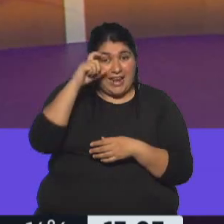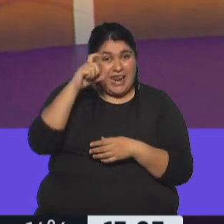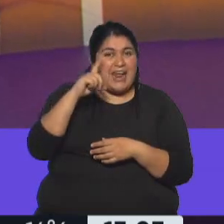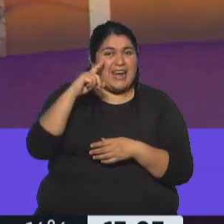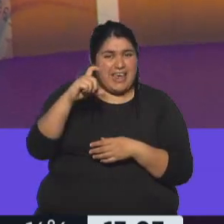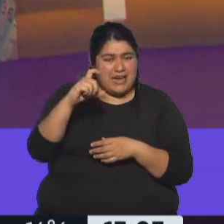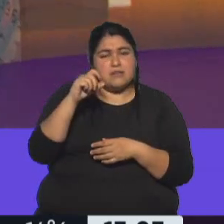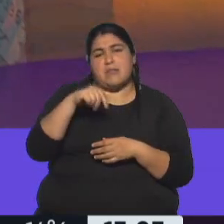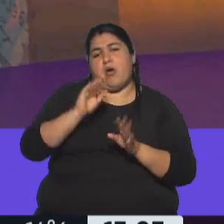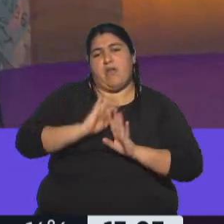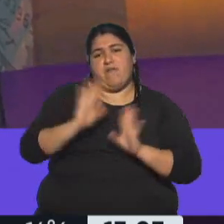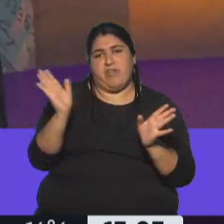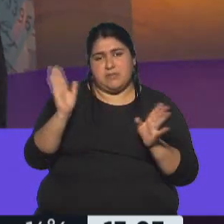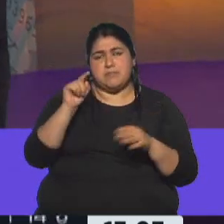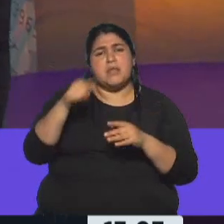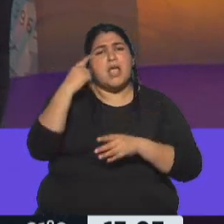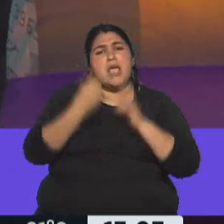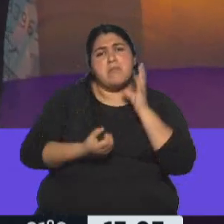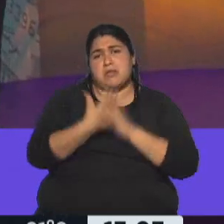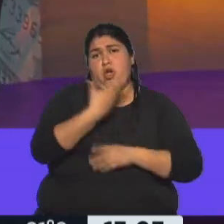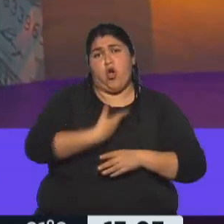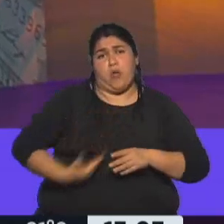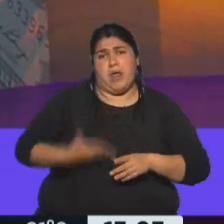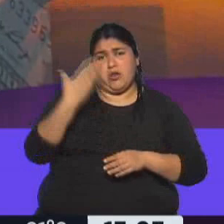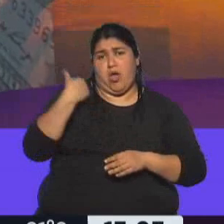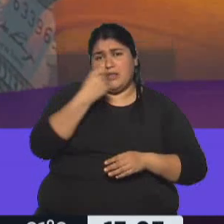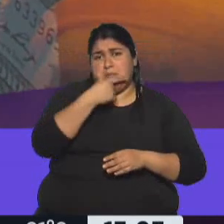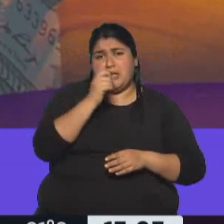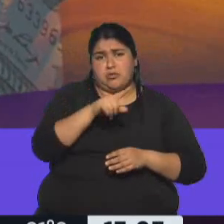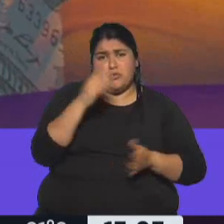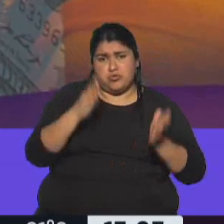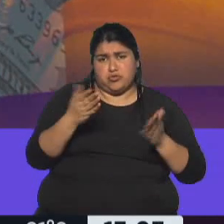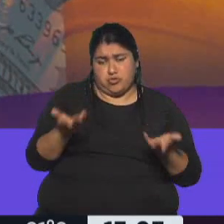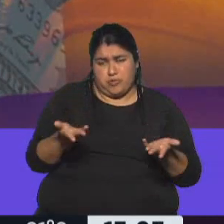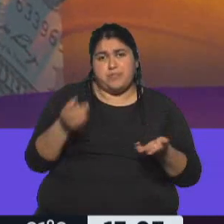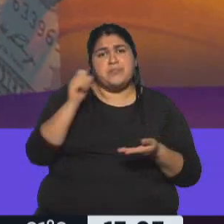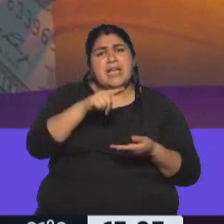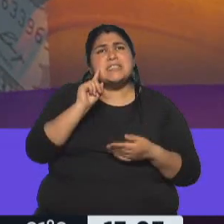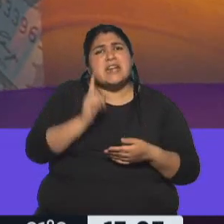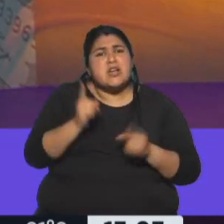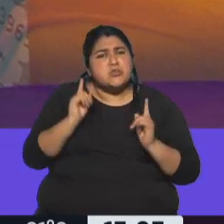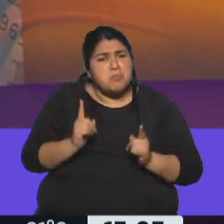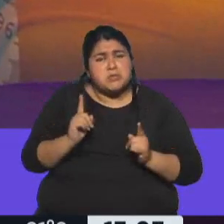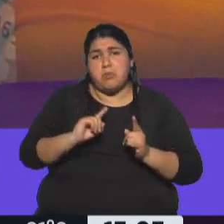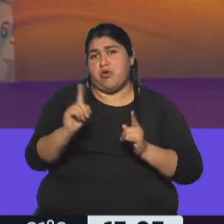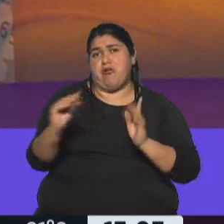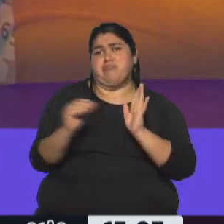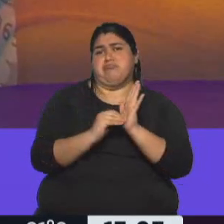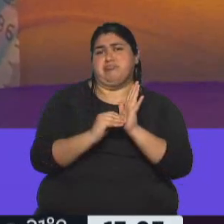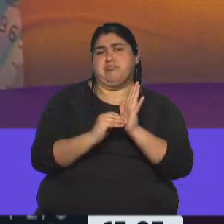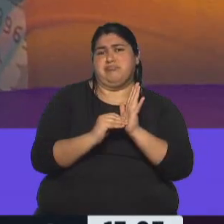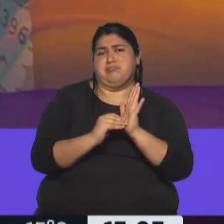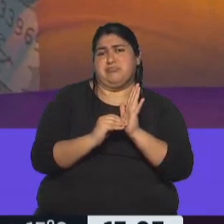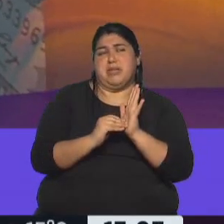más las LEBAC, las LELIC, que por cierto las inventó el gobierno anterior, no tienen ese mismo riesgo porque están reguladas. No tienen un